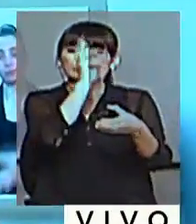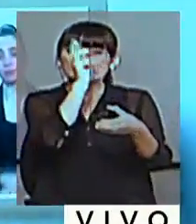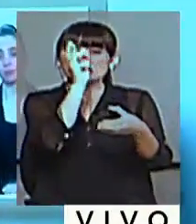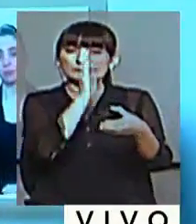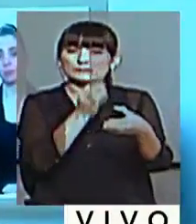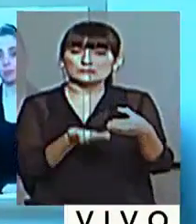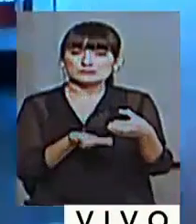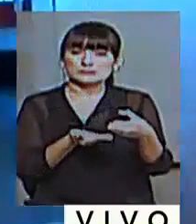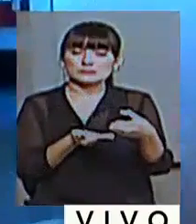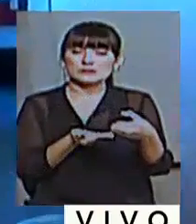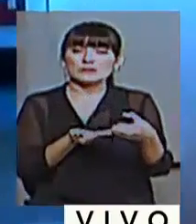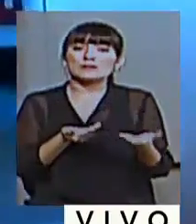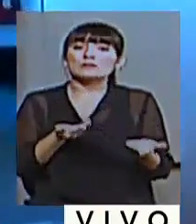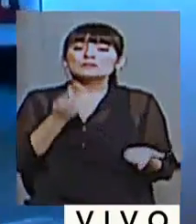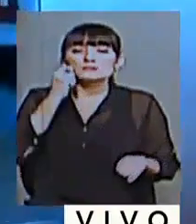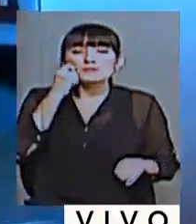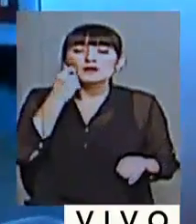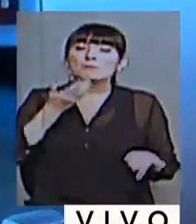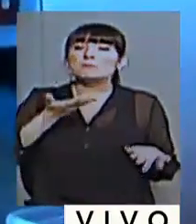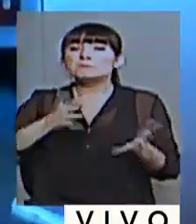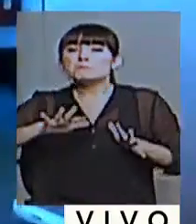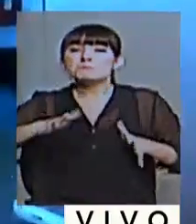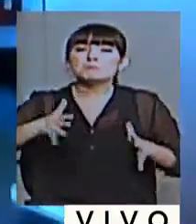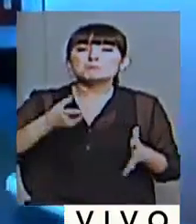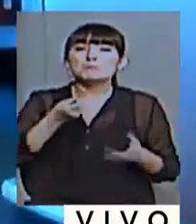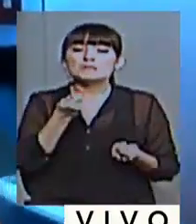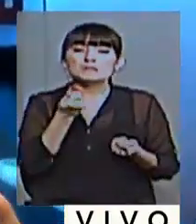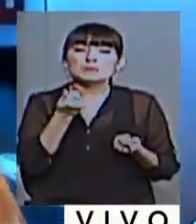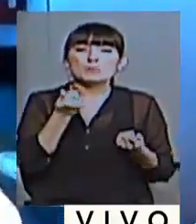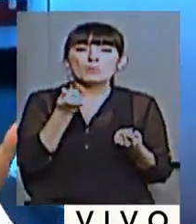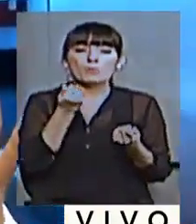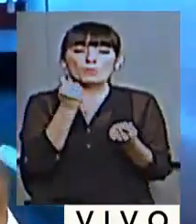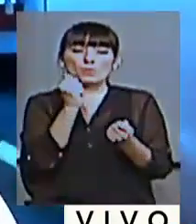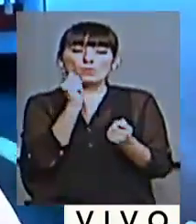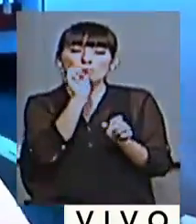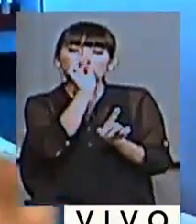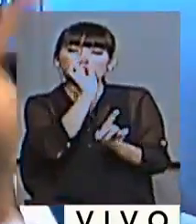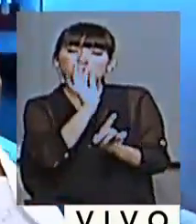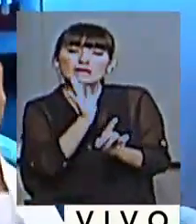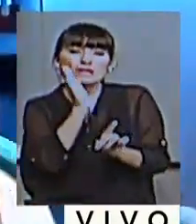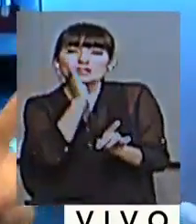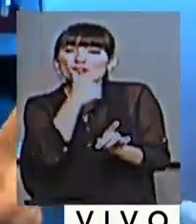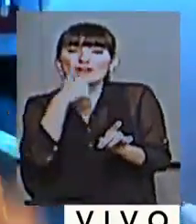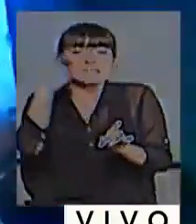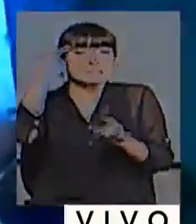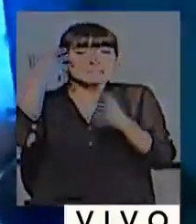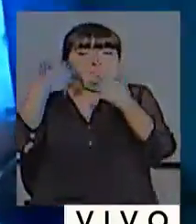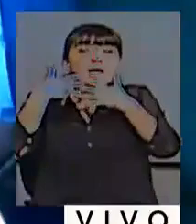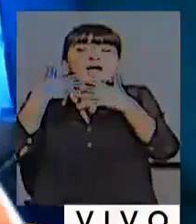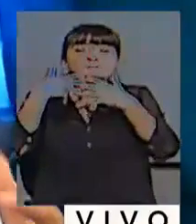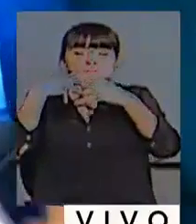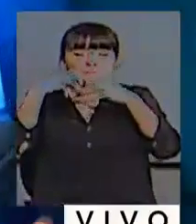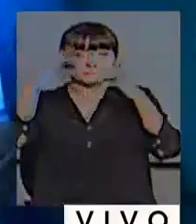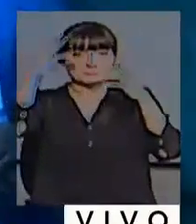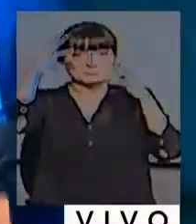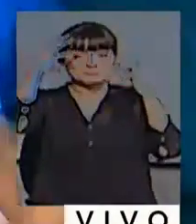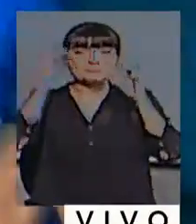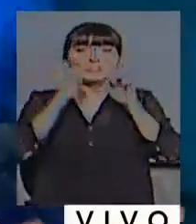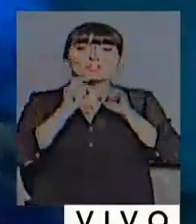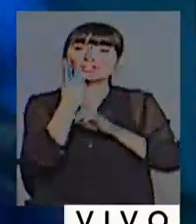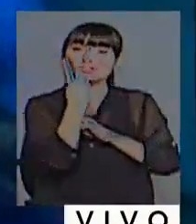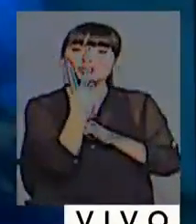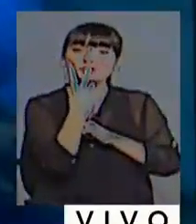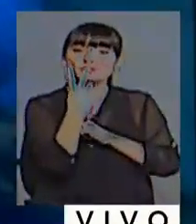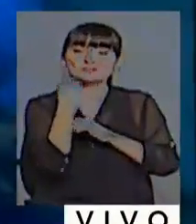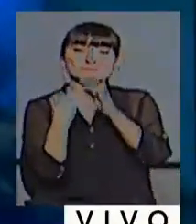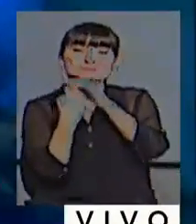es decir, algo así como una criatura bicéfala, con dos cabezas. Eso puede ser